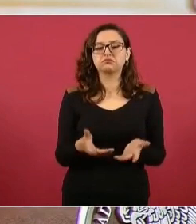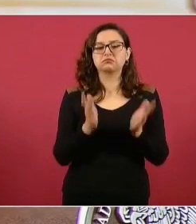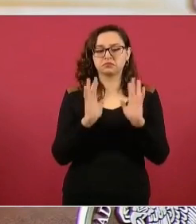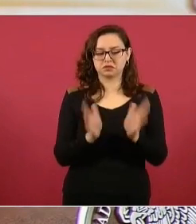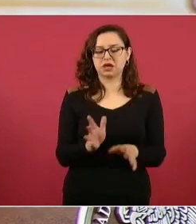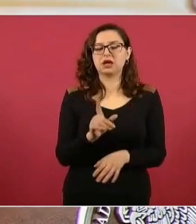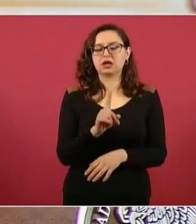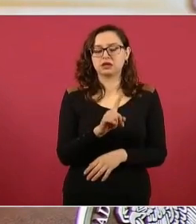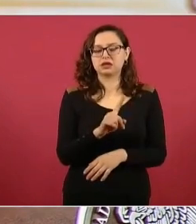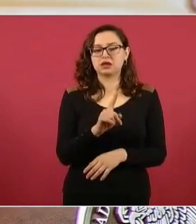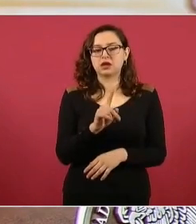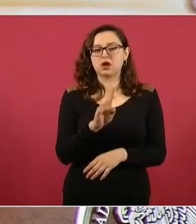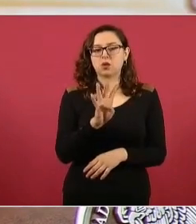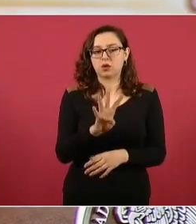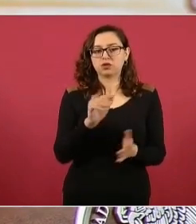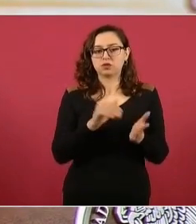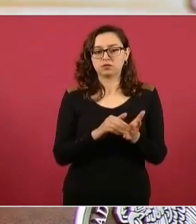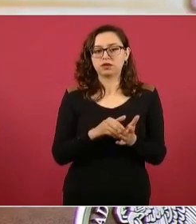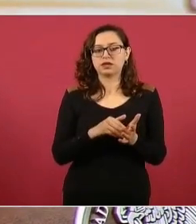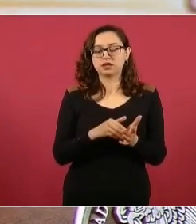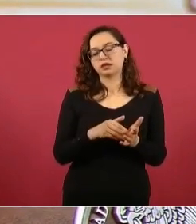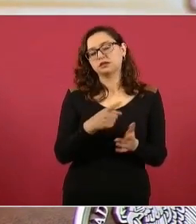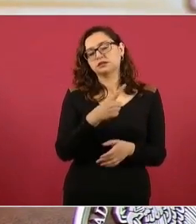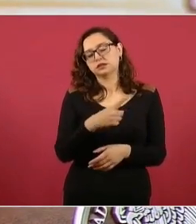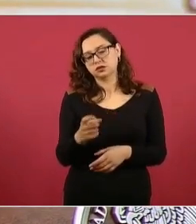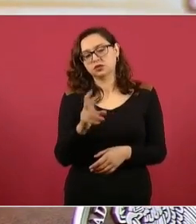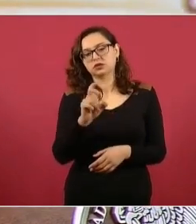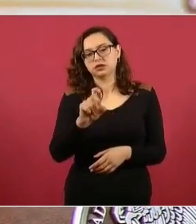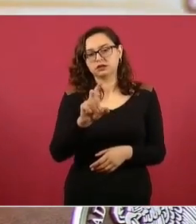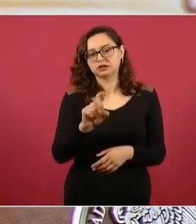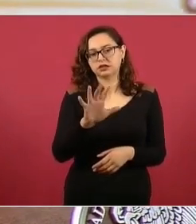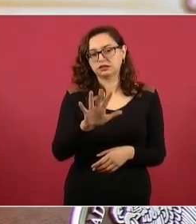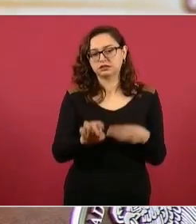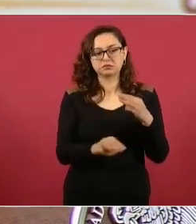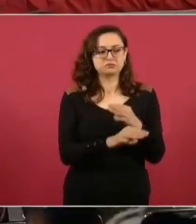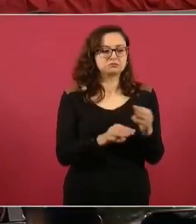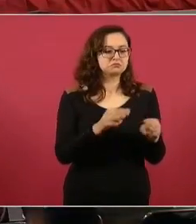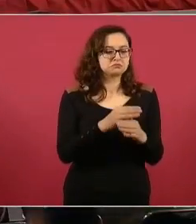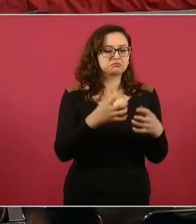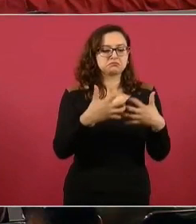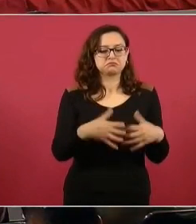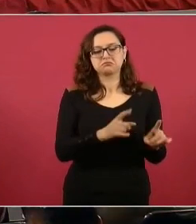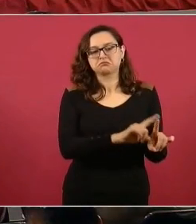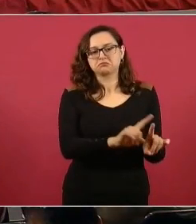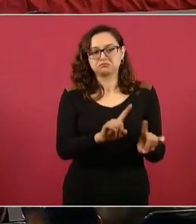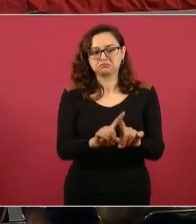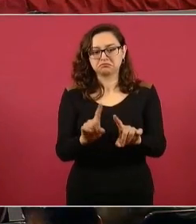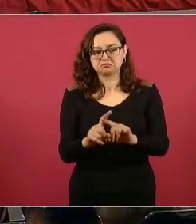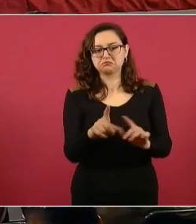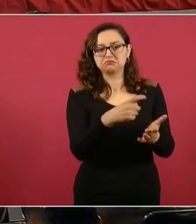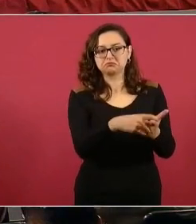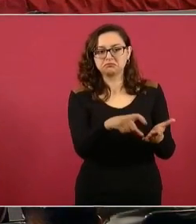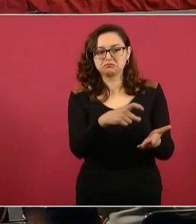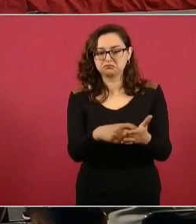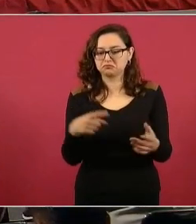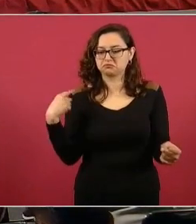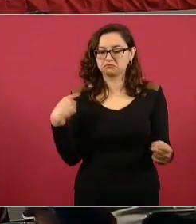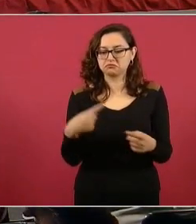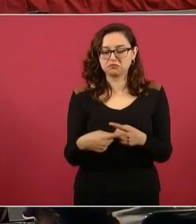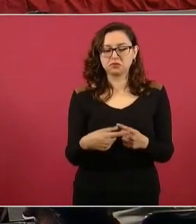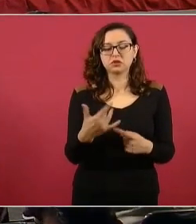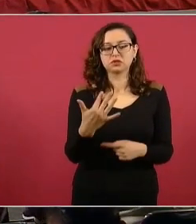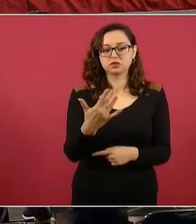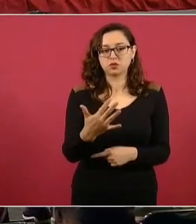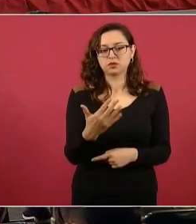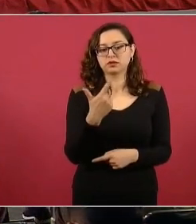de 4.135 6 piezas de equipo con un avance del 57 por ciento en lo que corresponde al primer